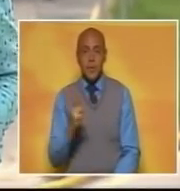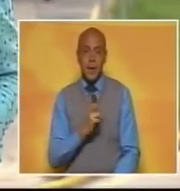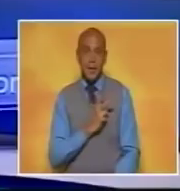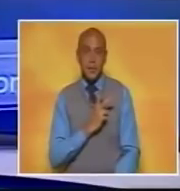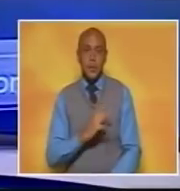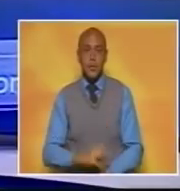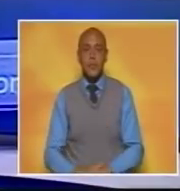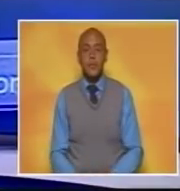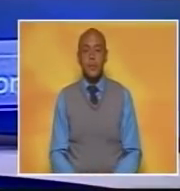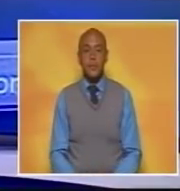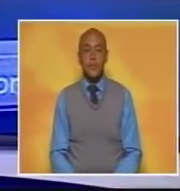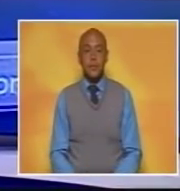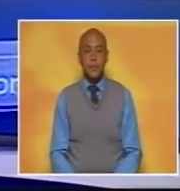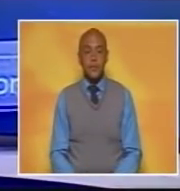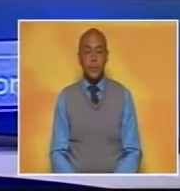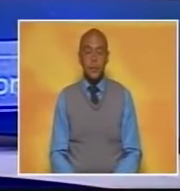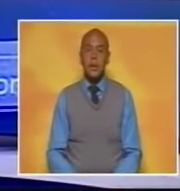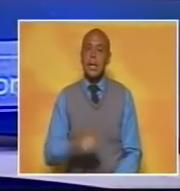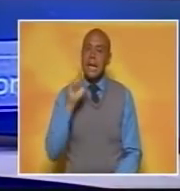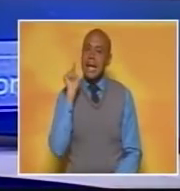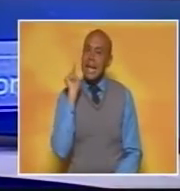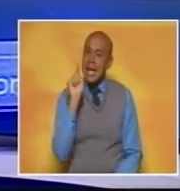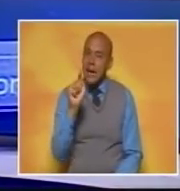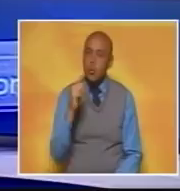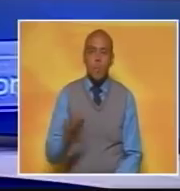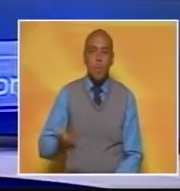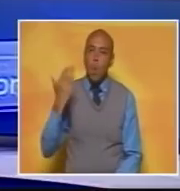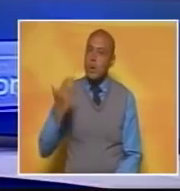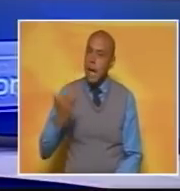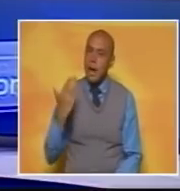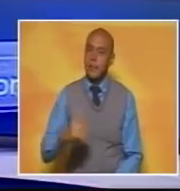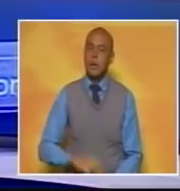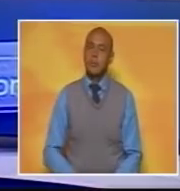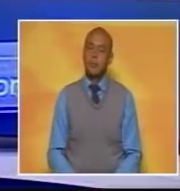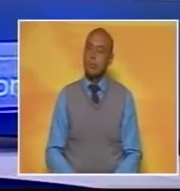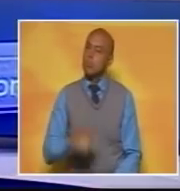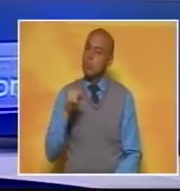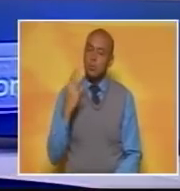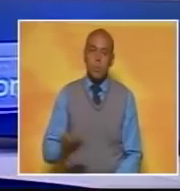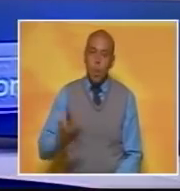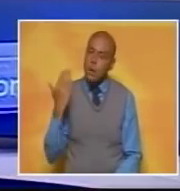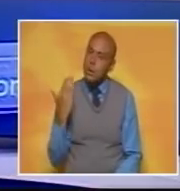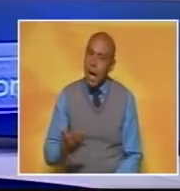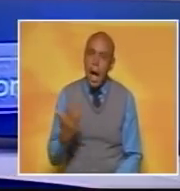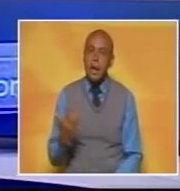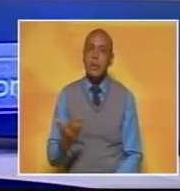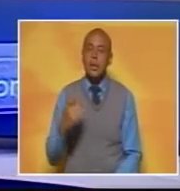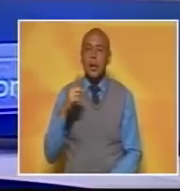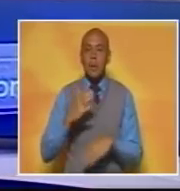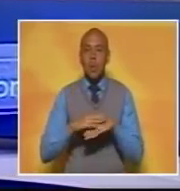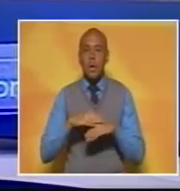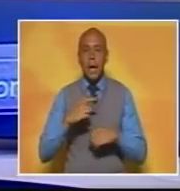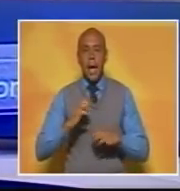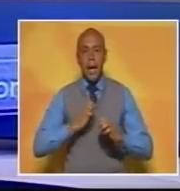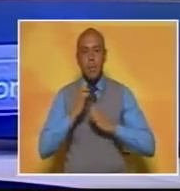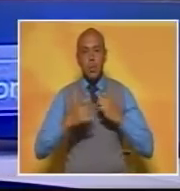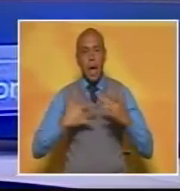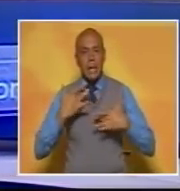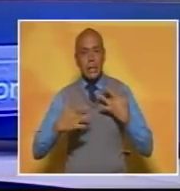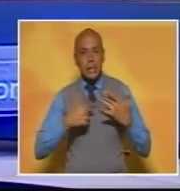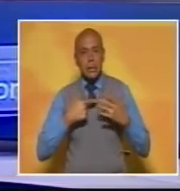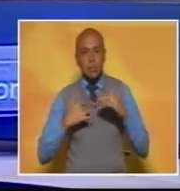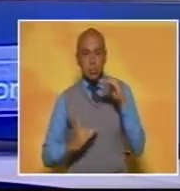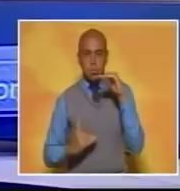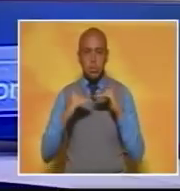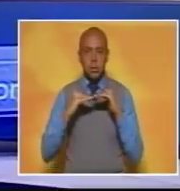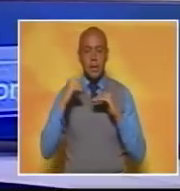Venevisión. Maoli, qué importante ese trabajo, cuán importante es el equilibrio emocional, la salud mental y